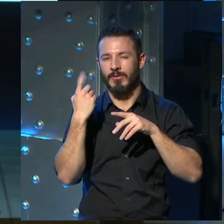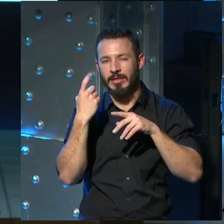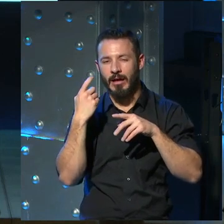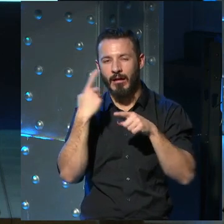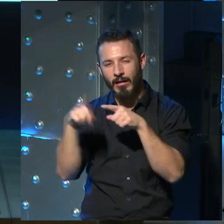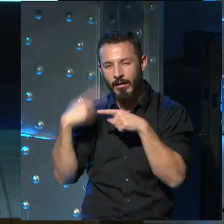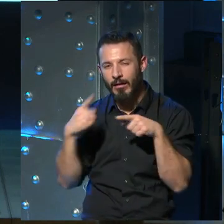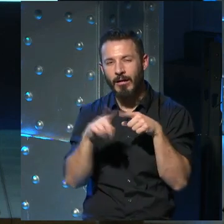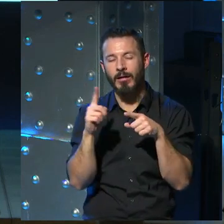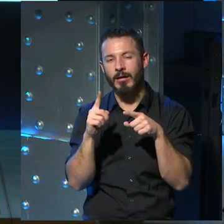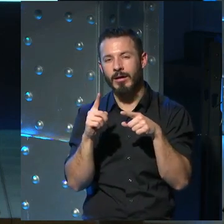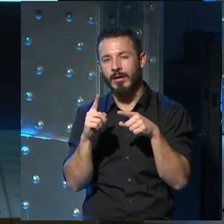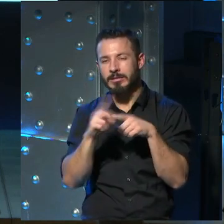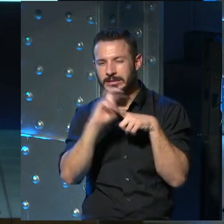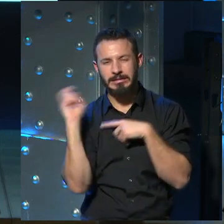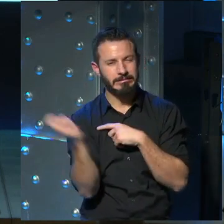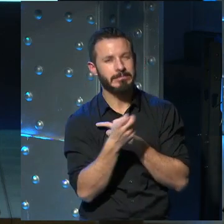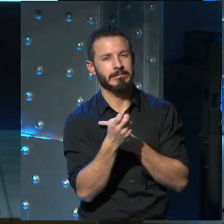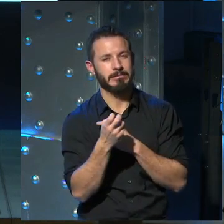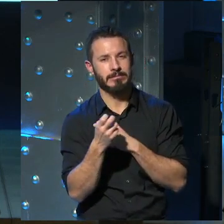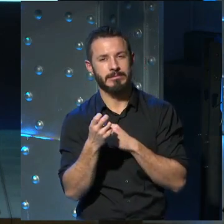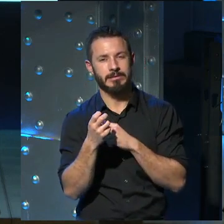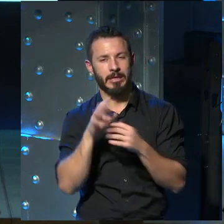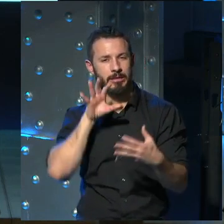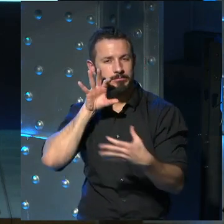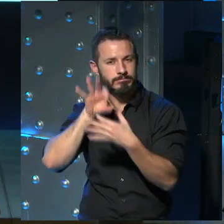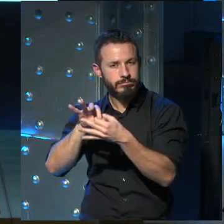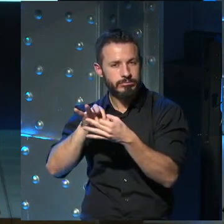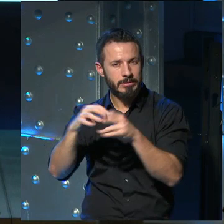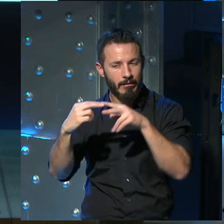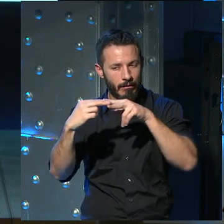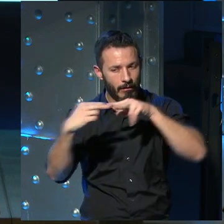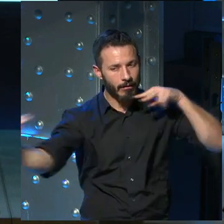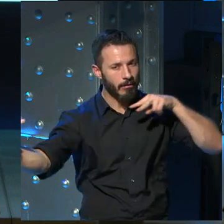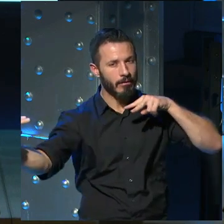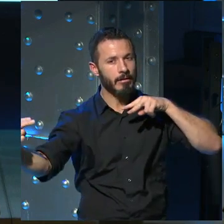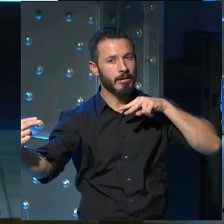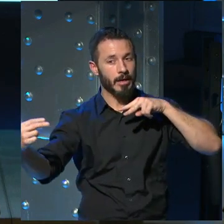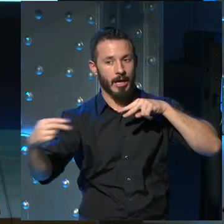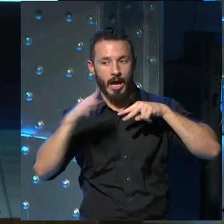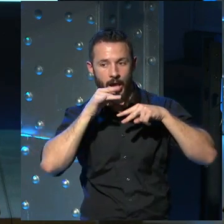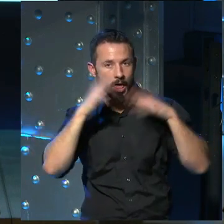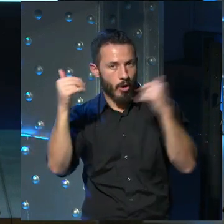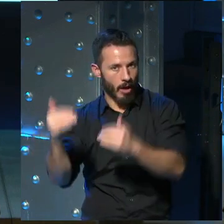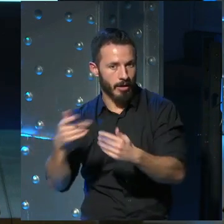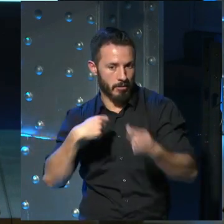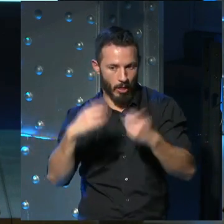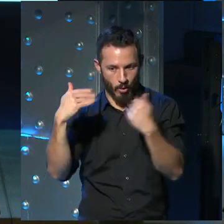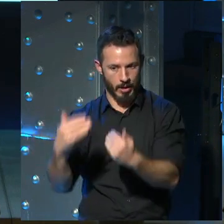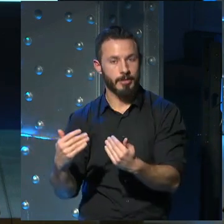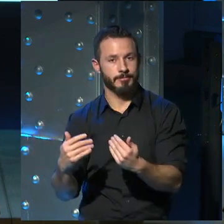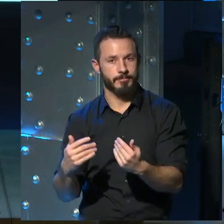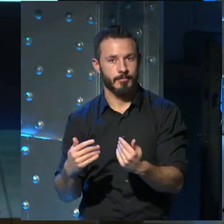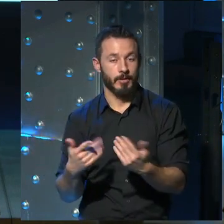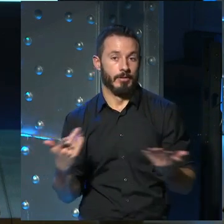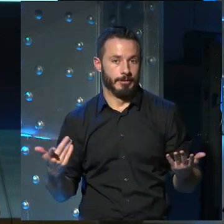elementos, muchos elementos vinculados a lo que es la línea que no existen ahora mismo en el mercado y